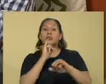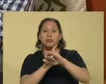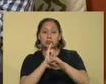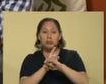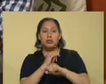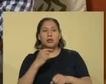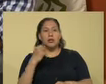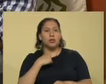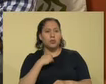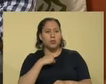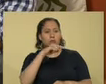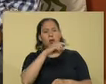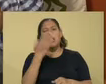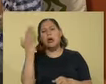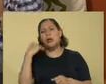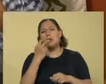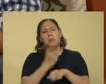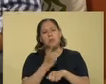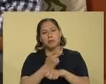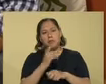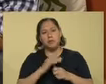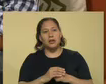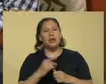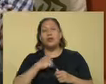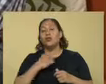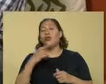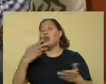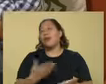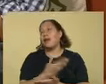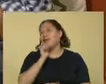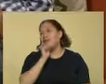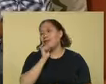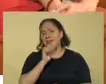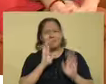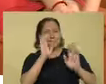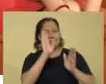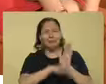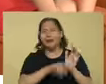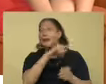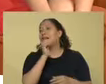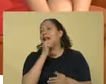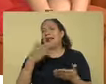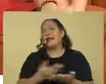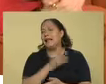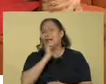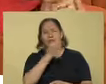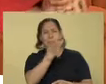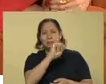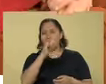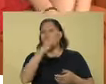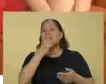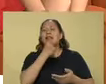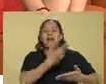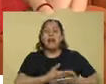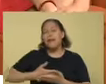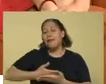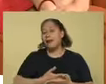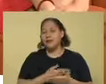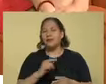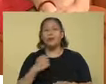en ese entonces, creo que en la prepa. Yo todavía no nacía. Yo tampoco. Eran unas niñas yo de brazos las todavía dos. Todavía no nacía claro. en ese